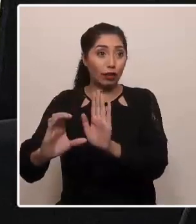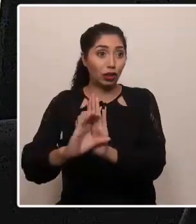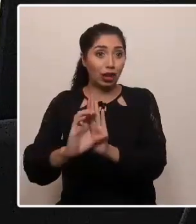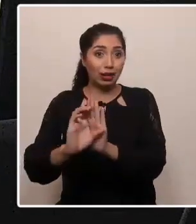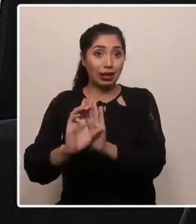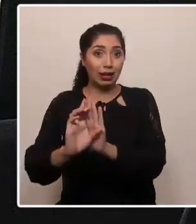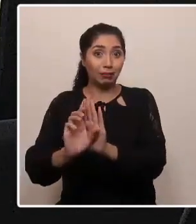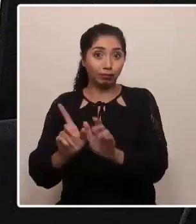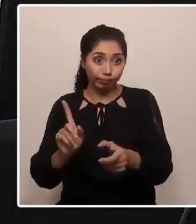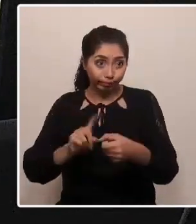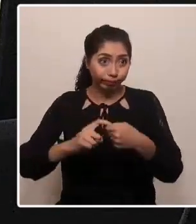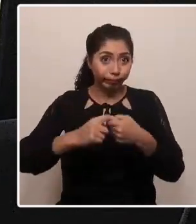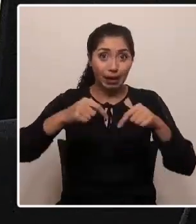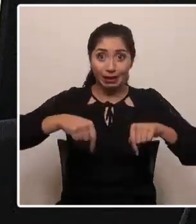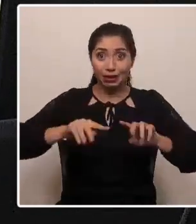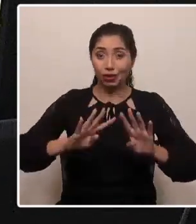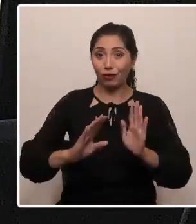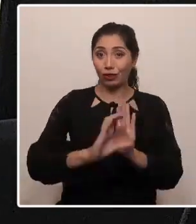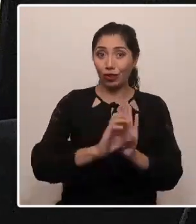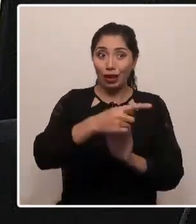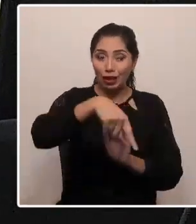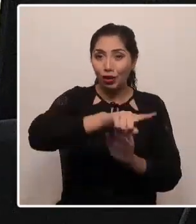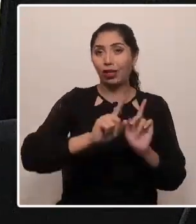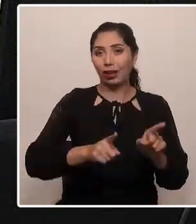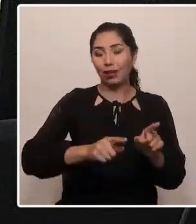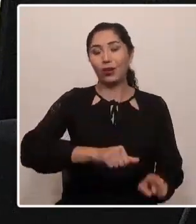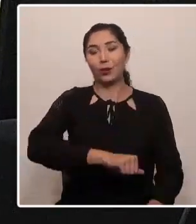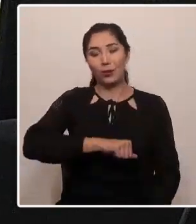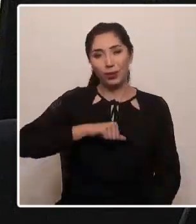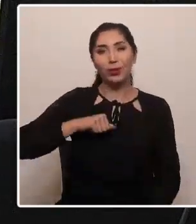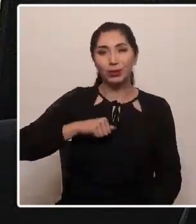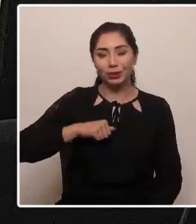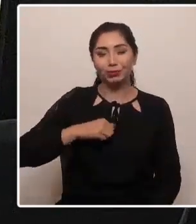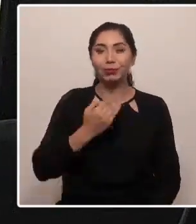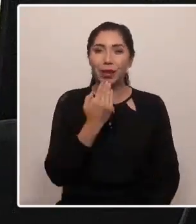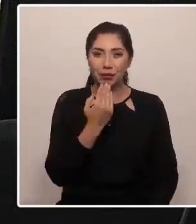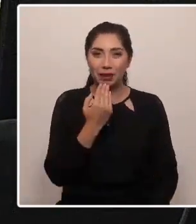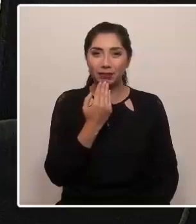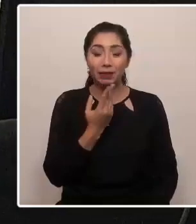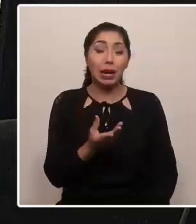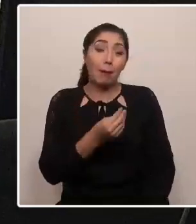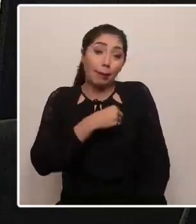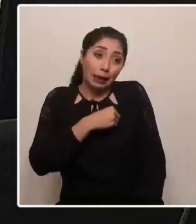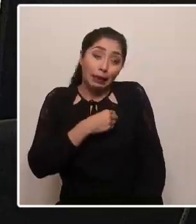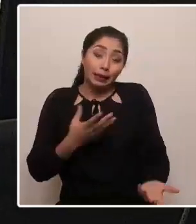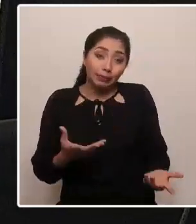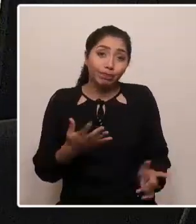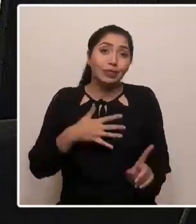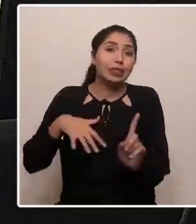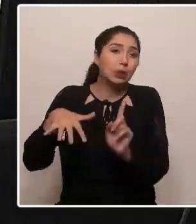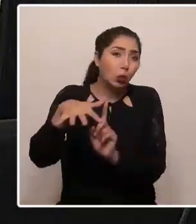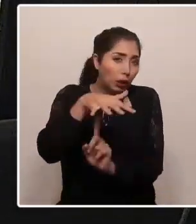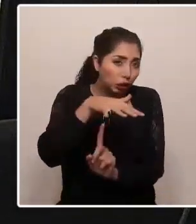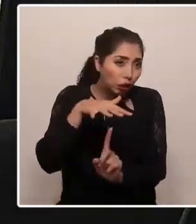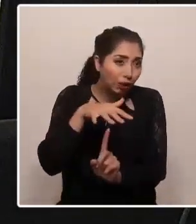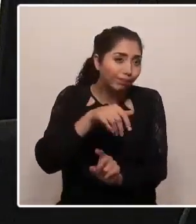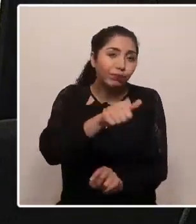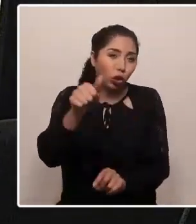constitucional. Así que deben sentirse orgullosos también. Lamentablemente, por situaciones que todos